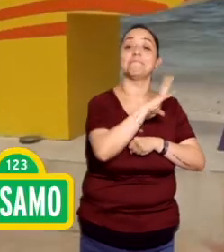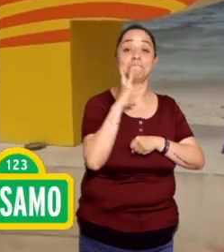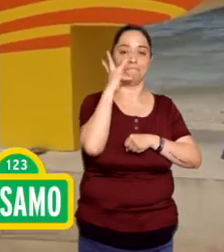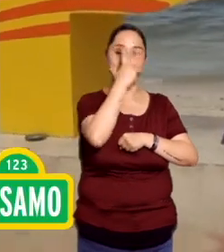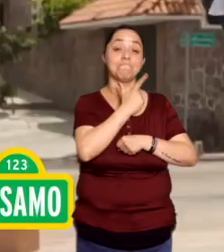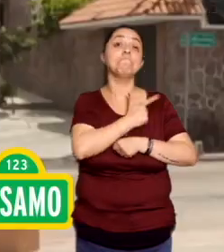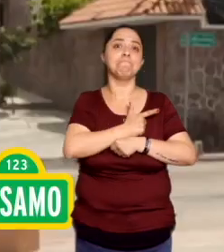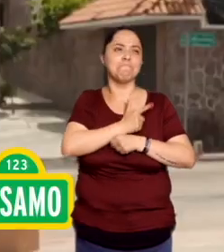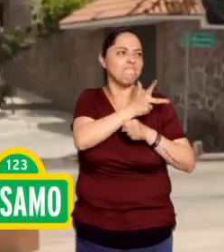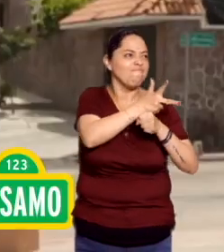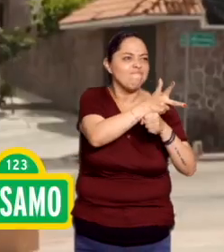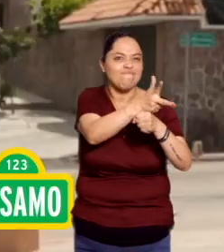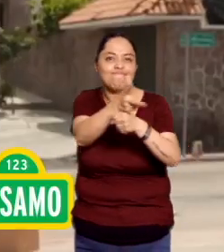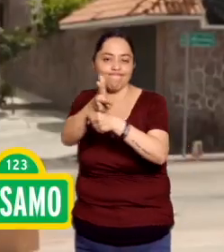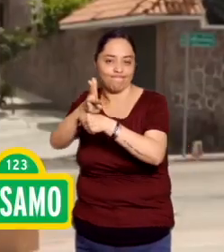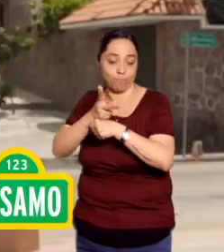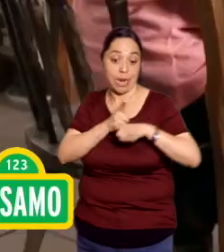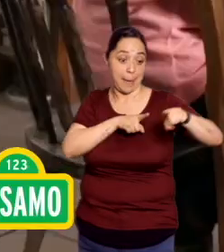este.